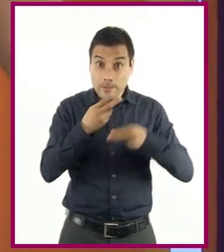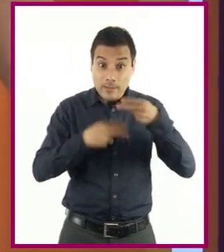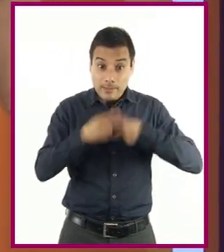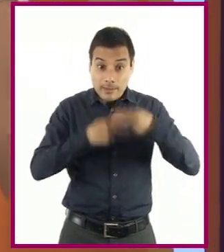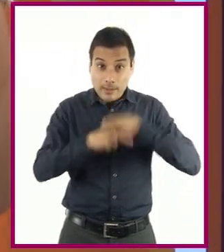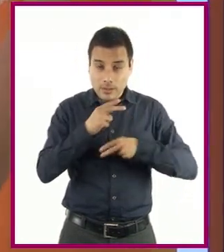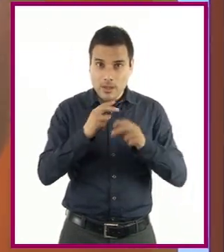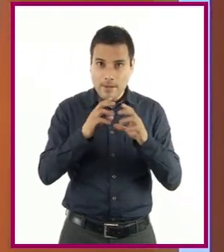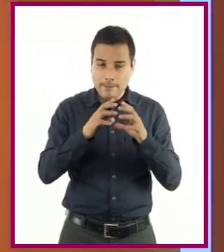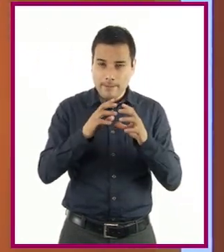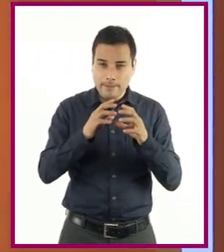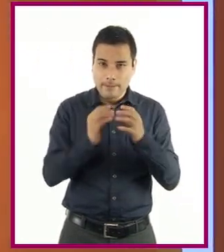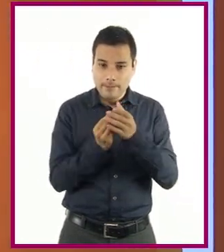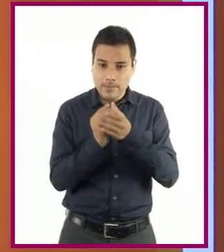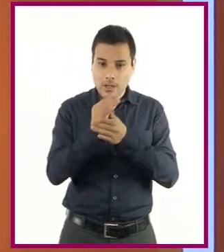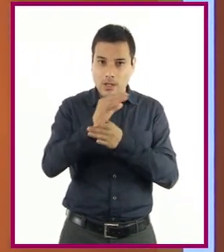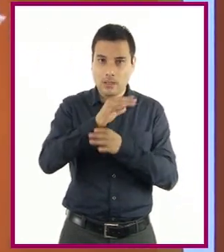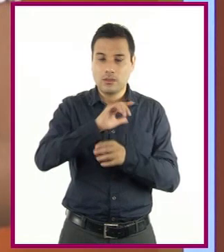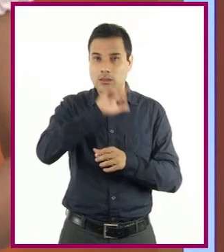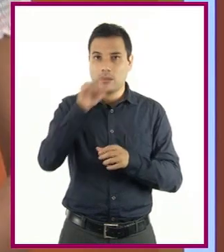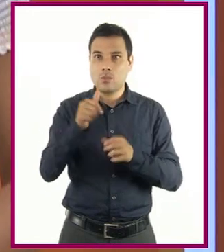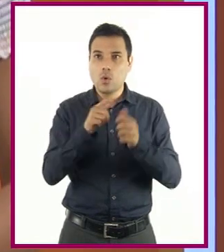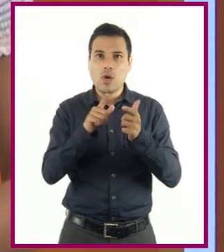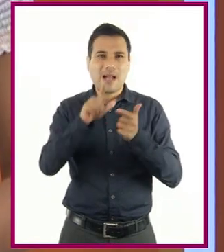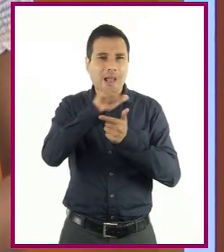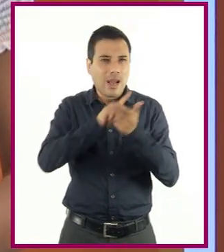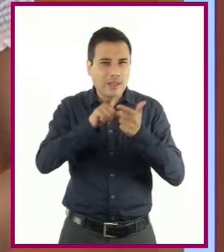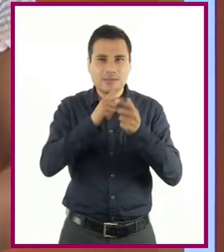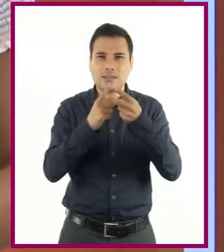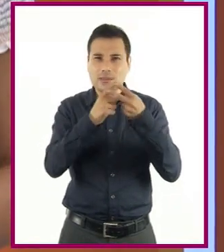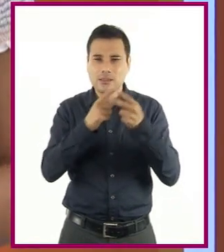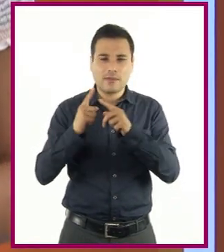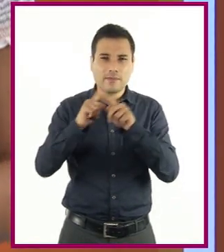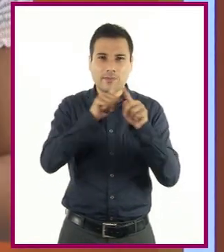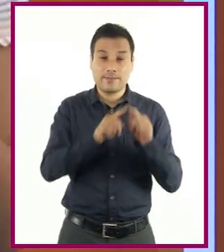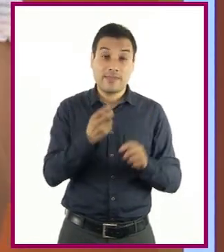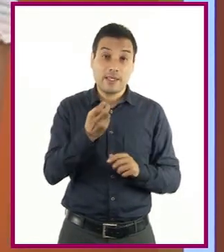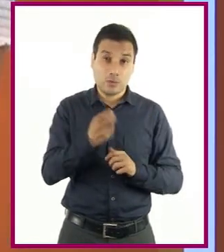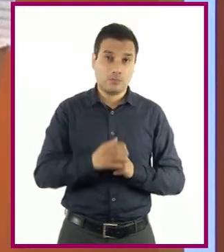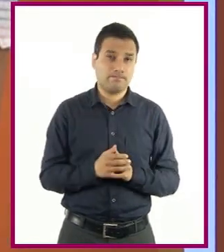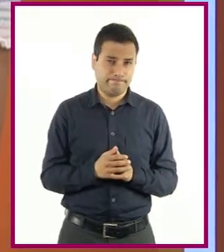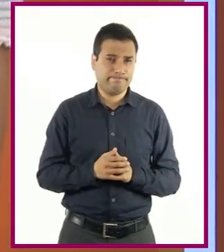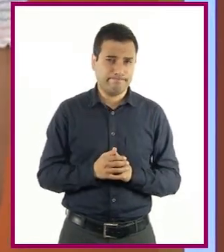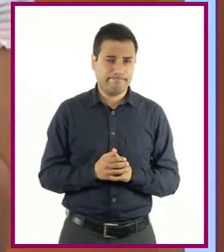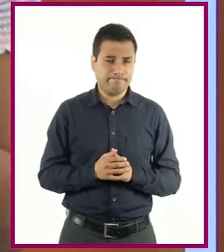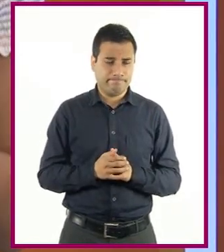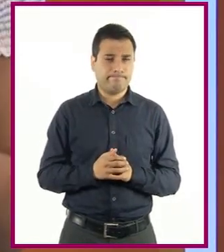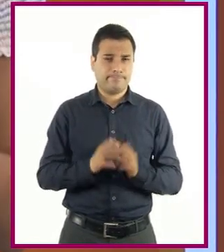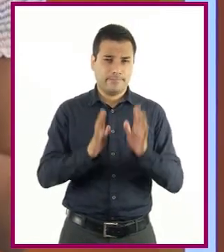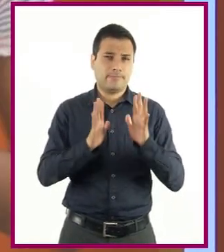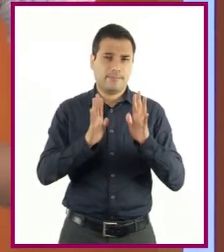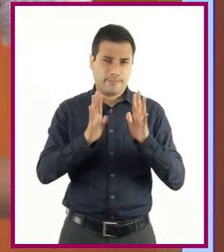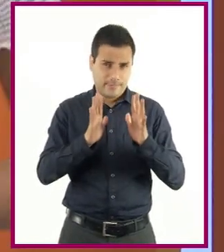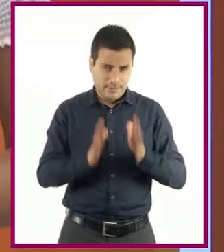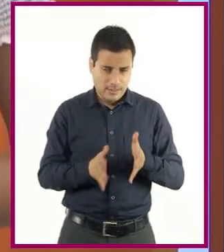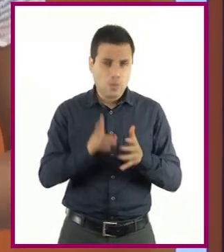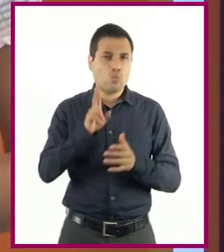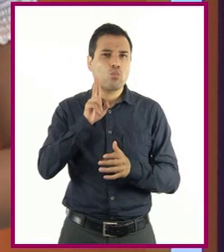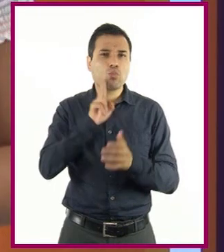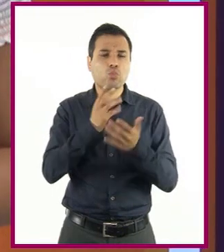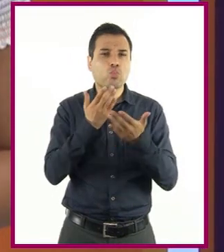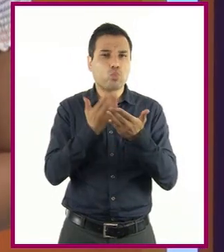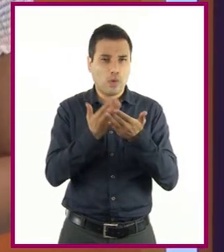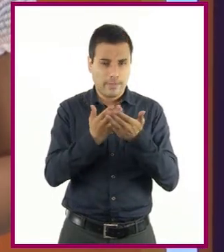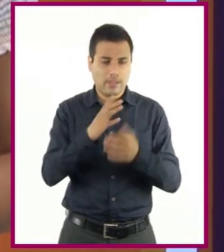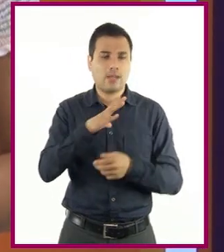enormes estructuras que forman el universo. Este planteamiento se ha validado por observaciones y se considera